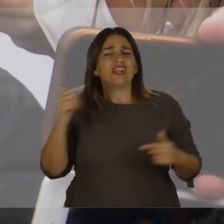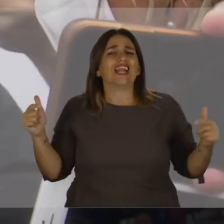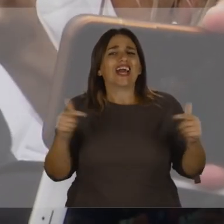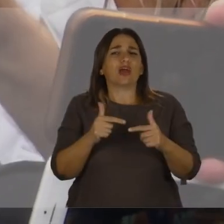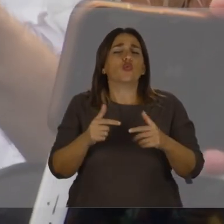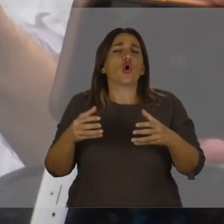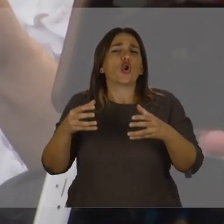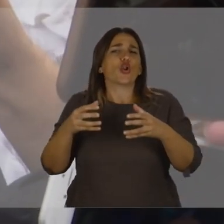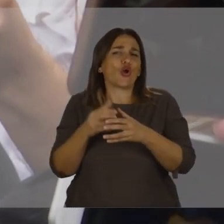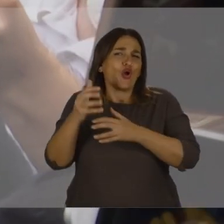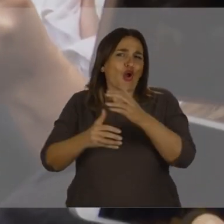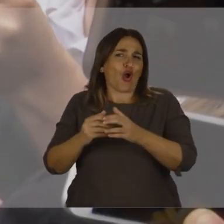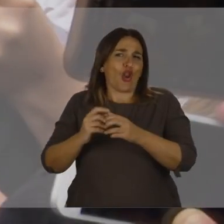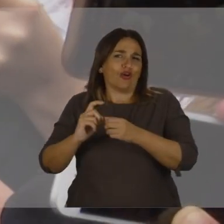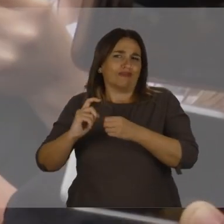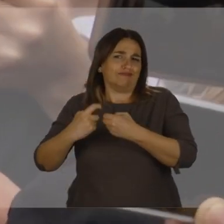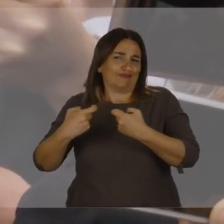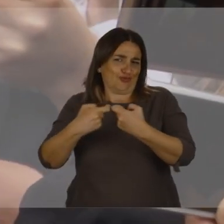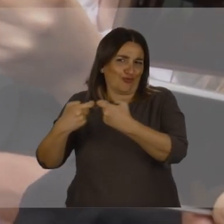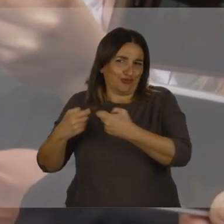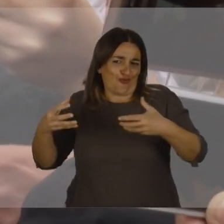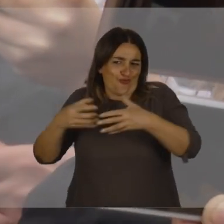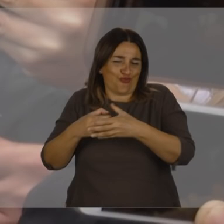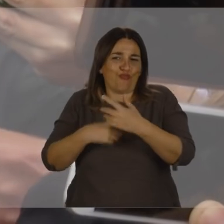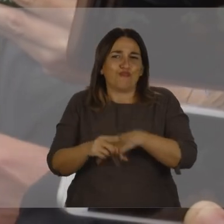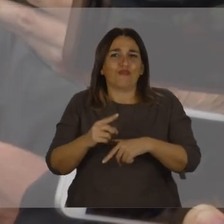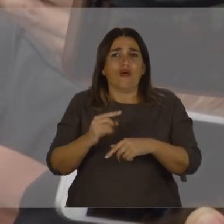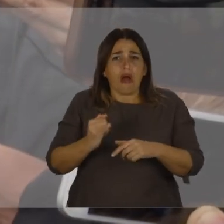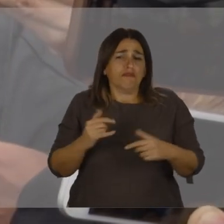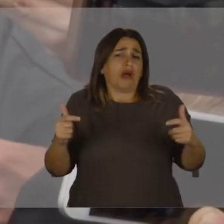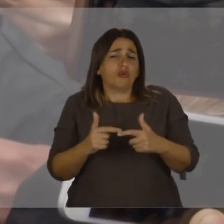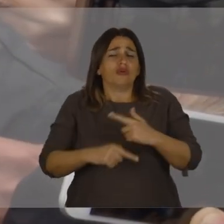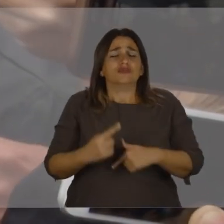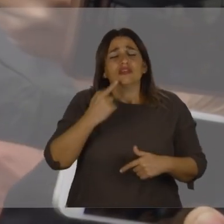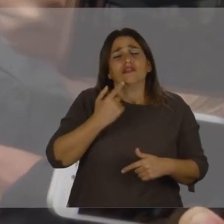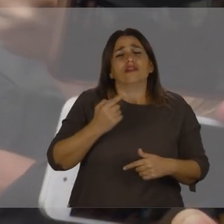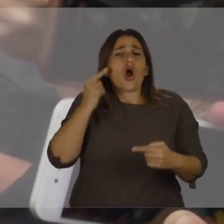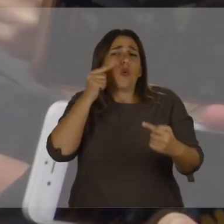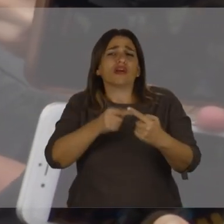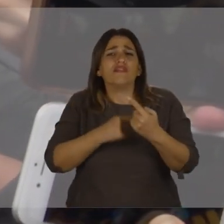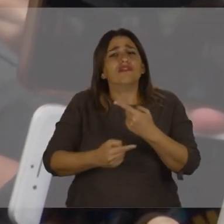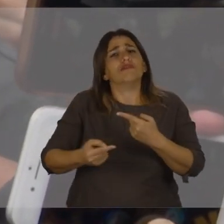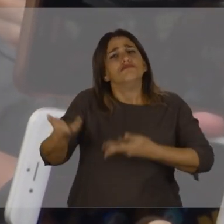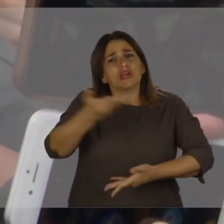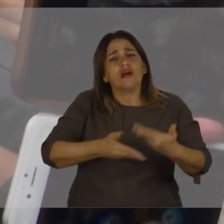es el objetivo de ese encuentro? Tener una reunión entre legisladores y ministros para intercambiar.